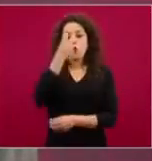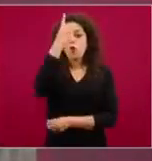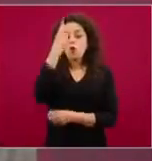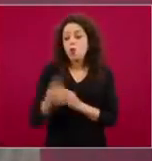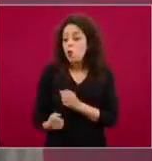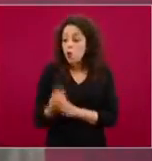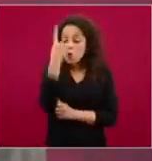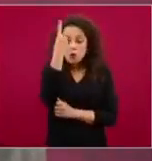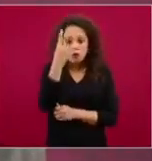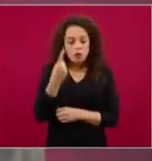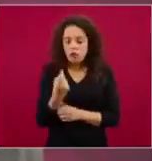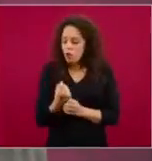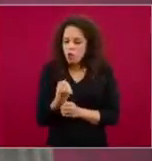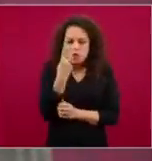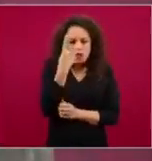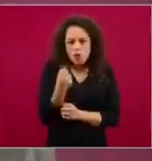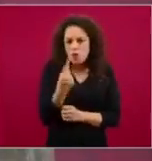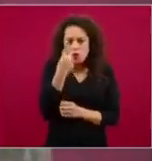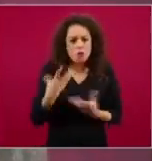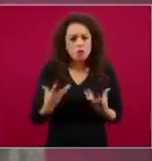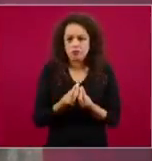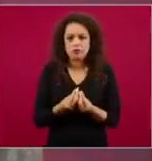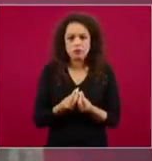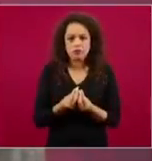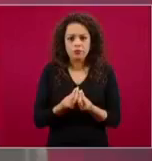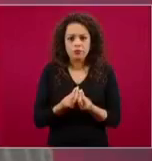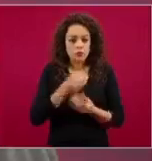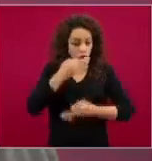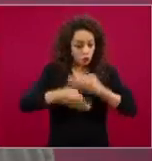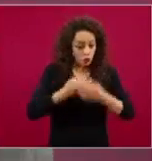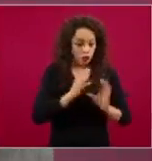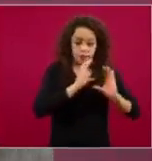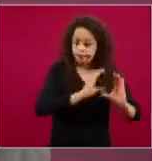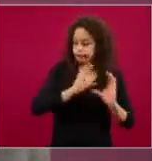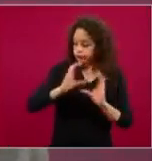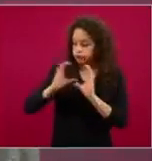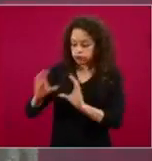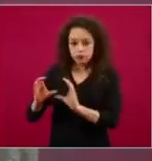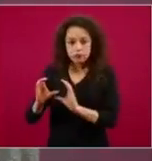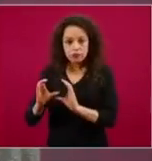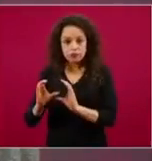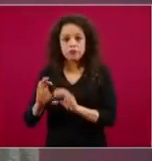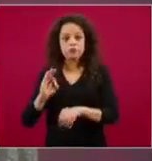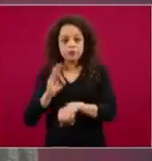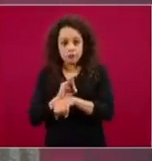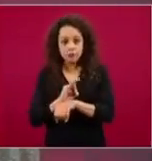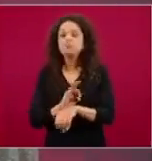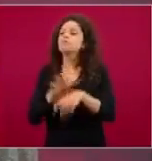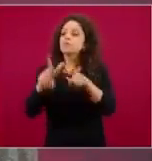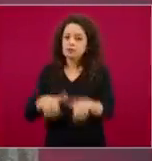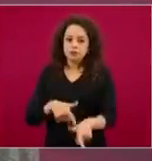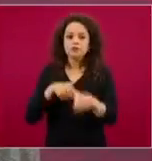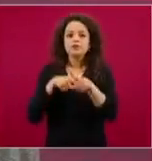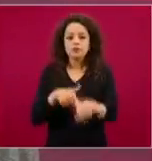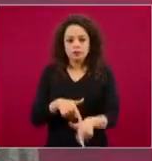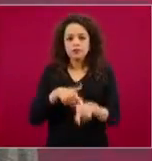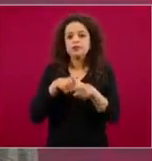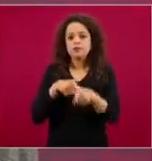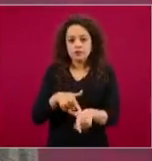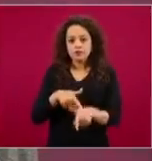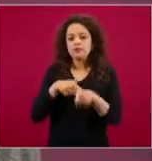sola pieza, que si nos cuidamos unos a otros, vamos a seguir solventando los retos de